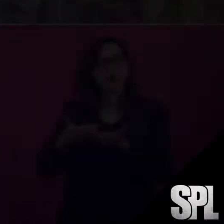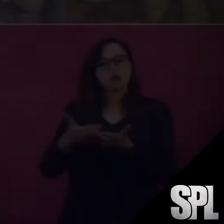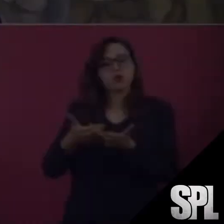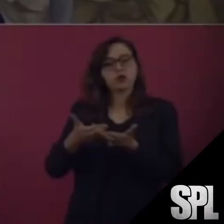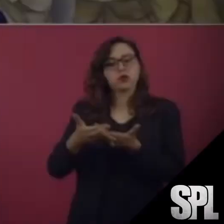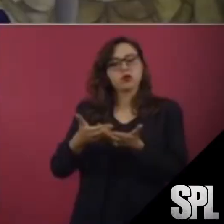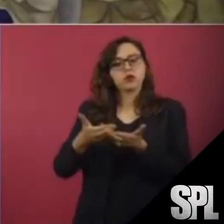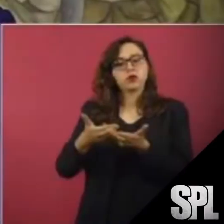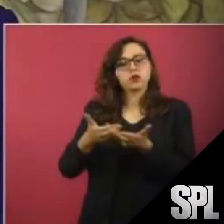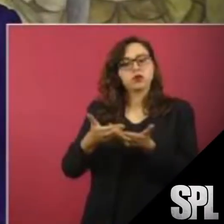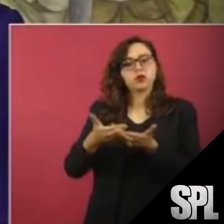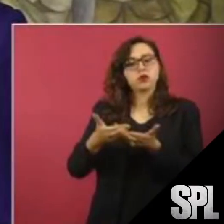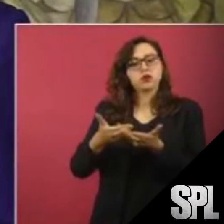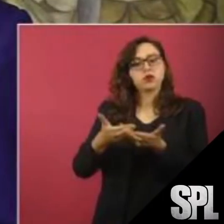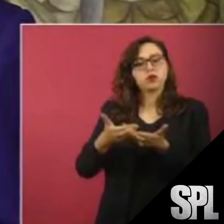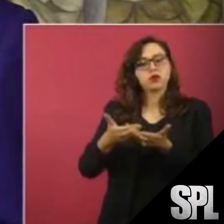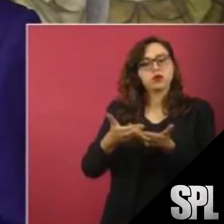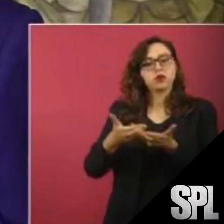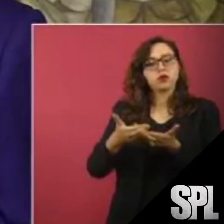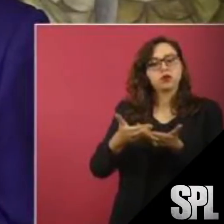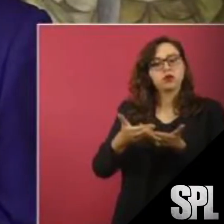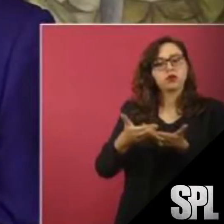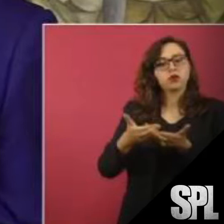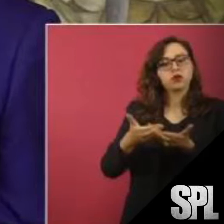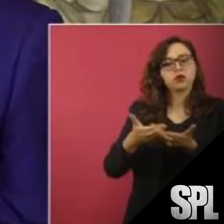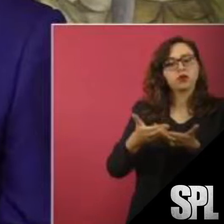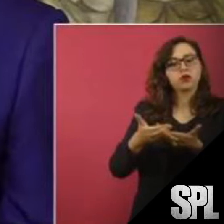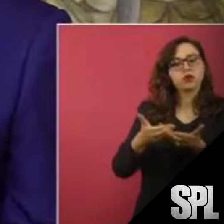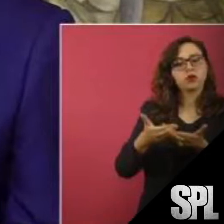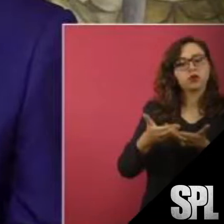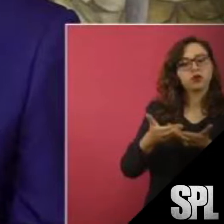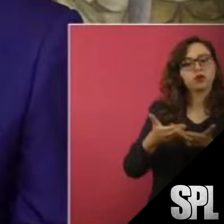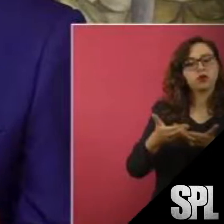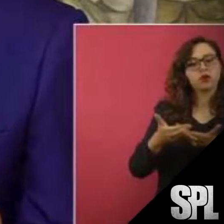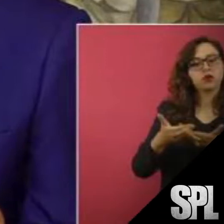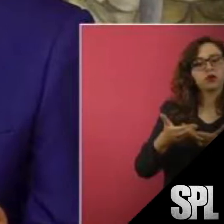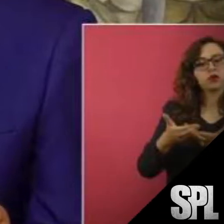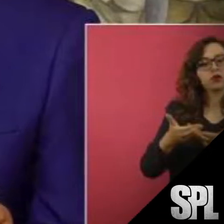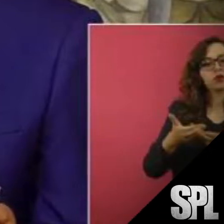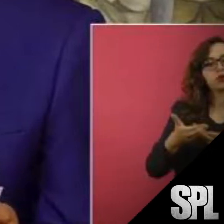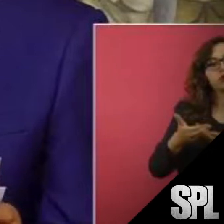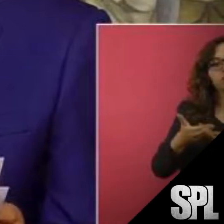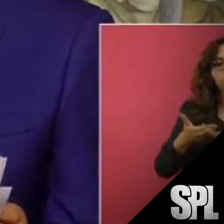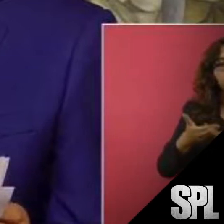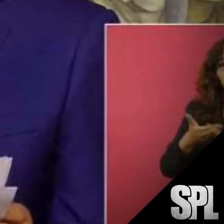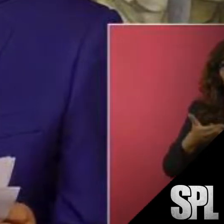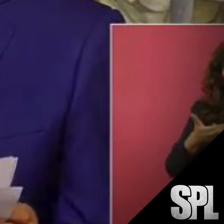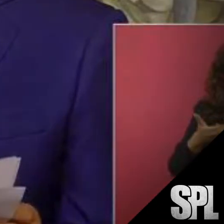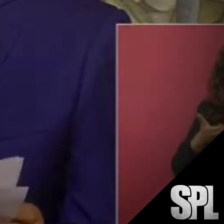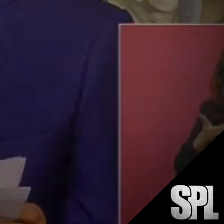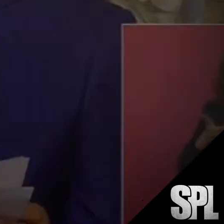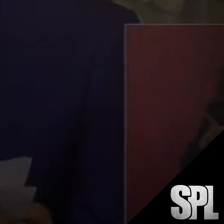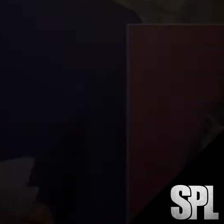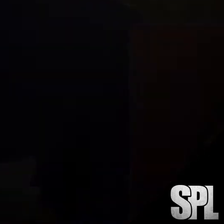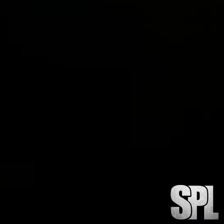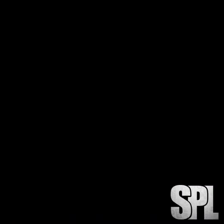Al mismo tiempo que el día de hoy el presidente Andrés Manuel López Obrador daba a conocer su cuarto informe de gobierno, el PAN también difundió